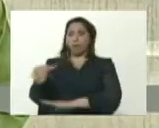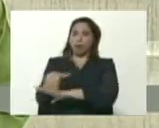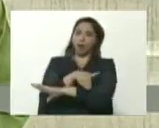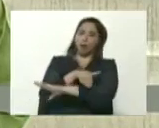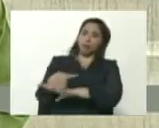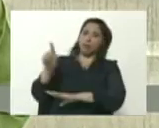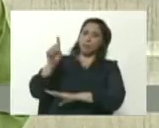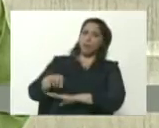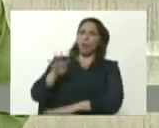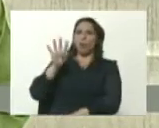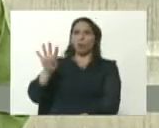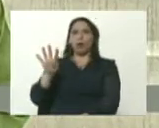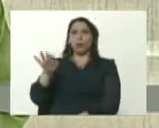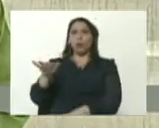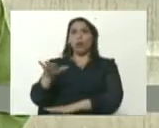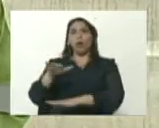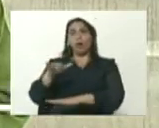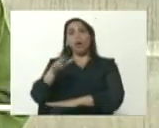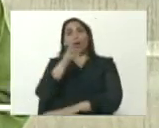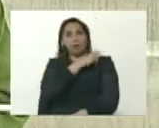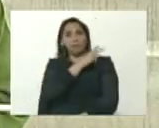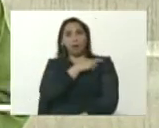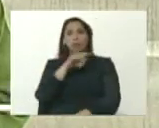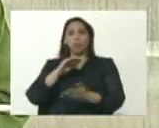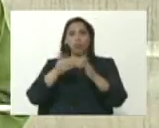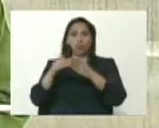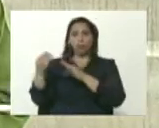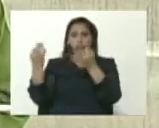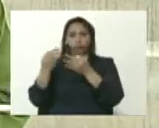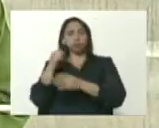y 4 jefes de comunidad, ¿eso es cierto?